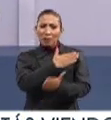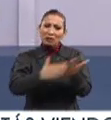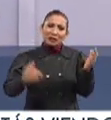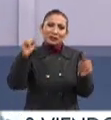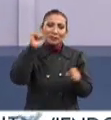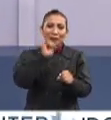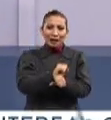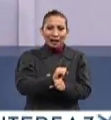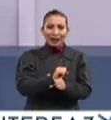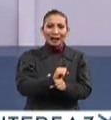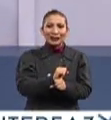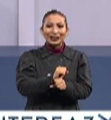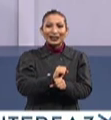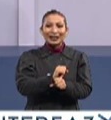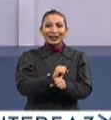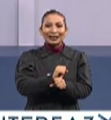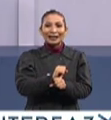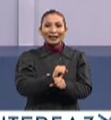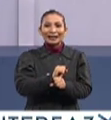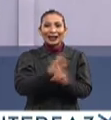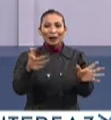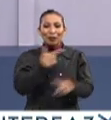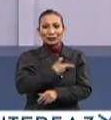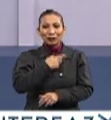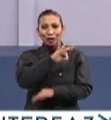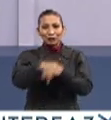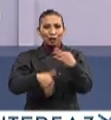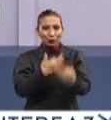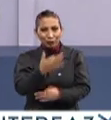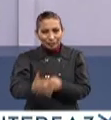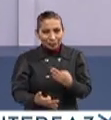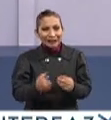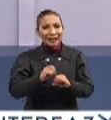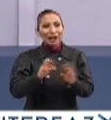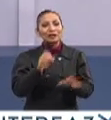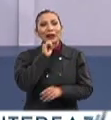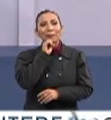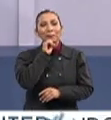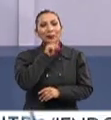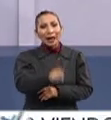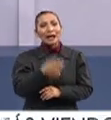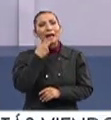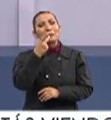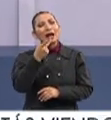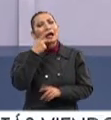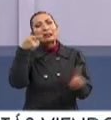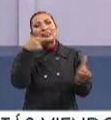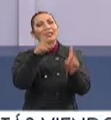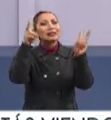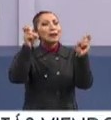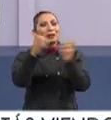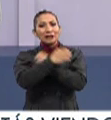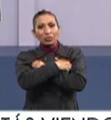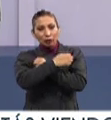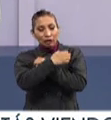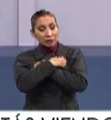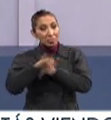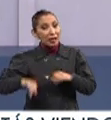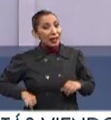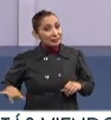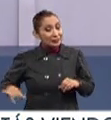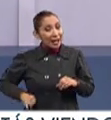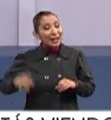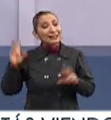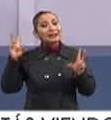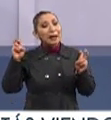de semana. Así que bueno, pues es un gusto estar con todos ustedes y por supuesto hablar sobre temas educativos, muy